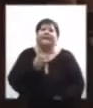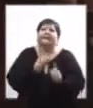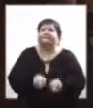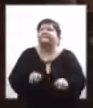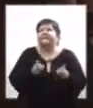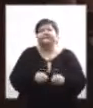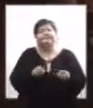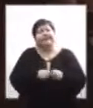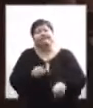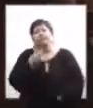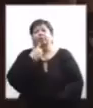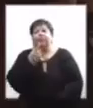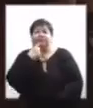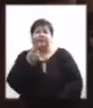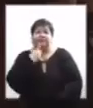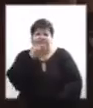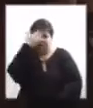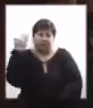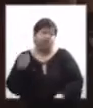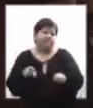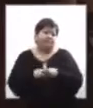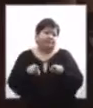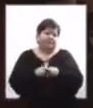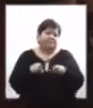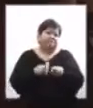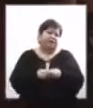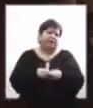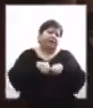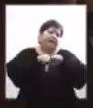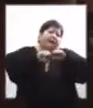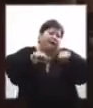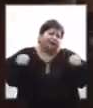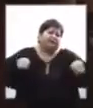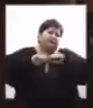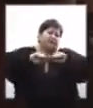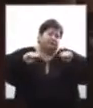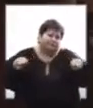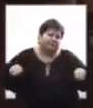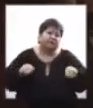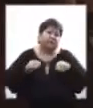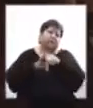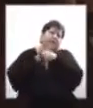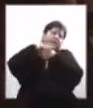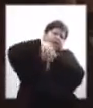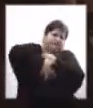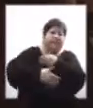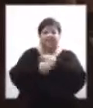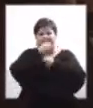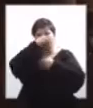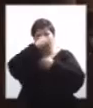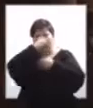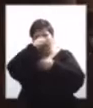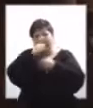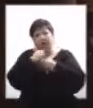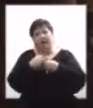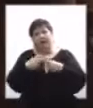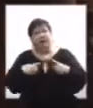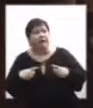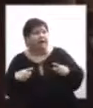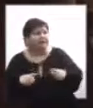política que hizo el frente amplio durante muchos años que fue anunciar una y otra vez La Represa de casupá generando